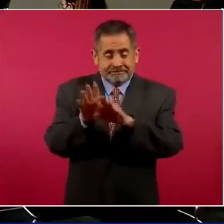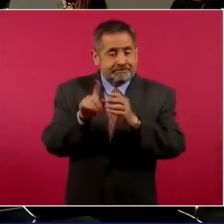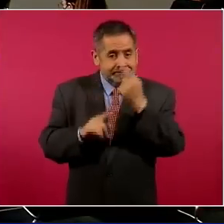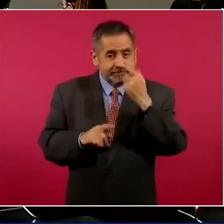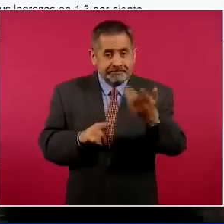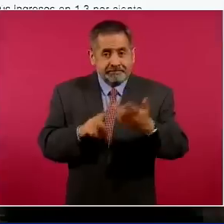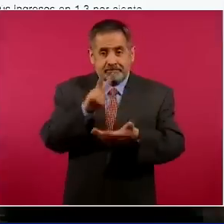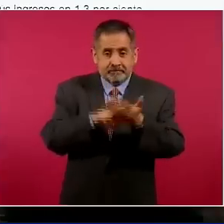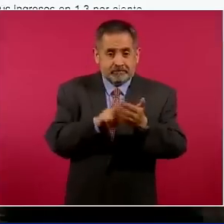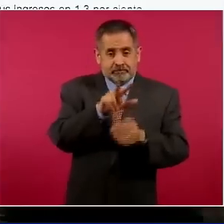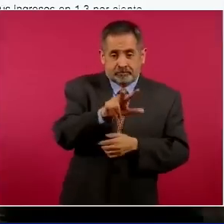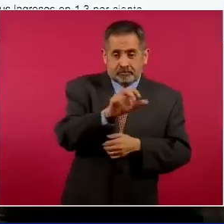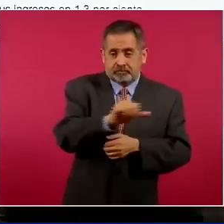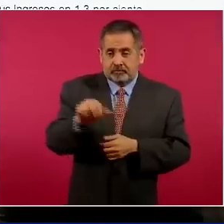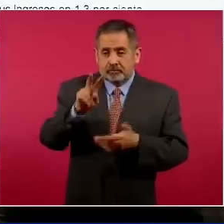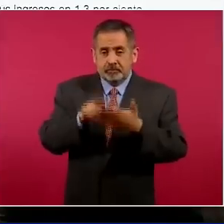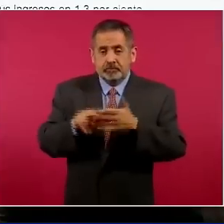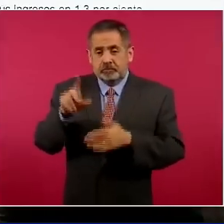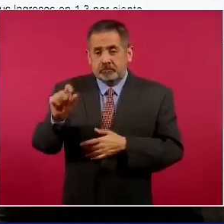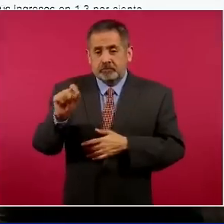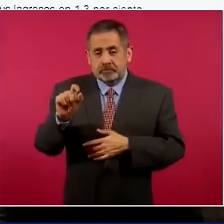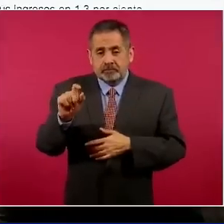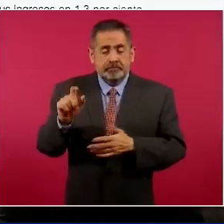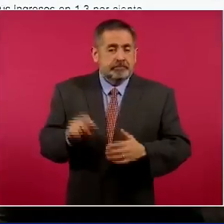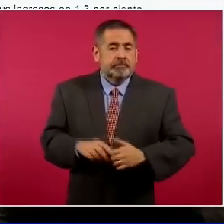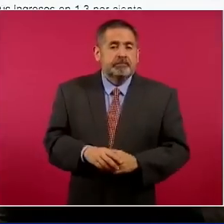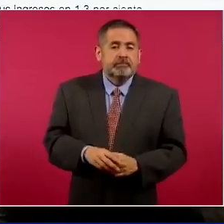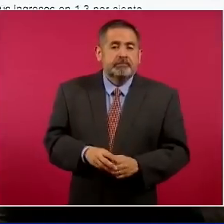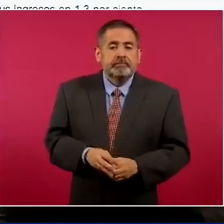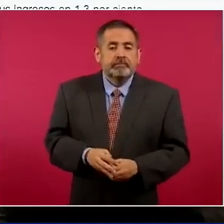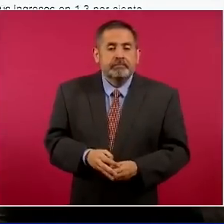del 18 al 20.